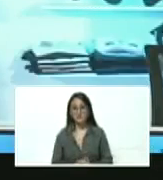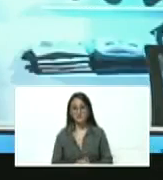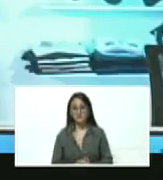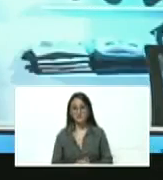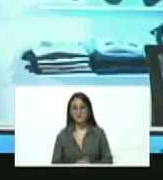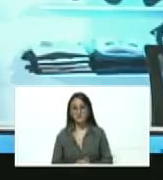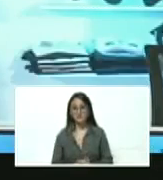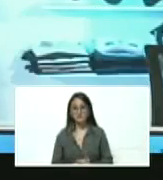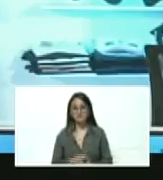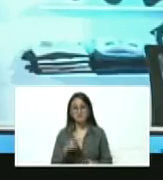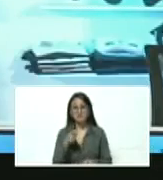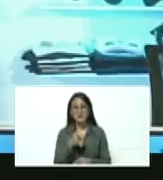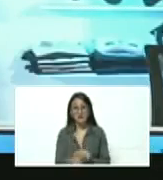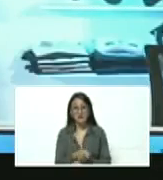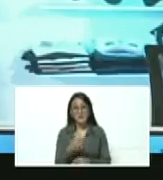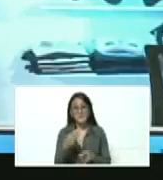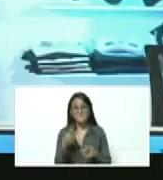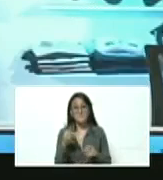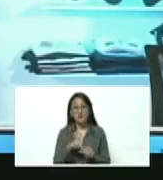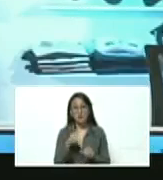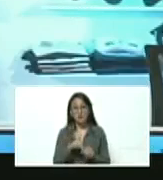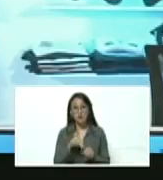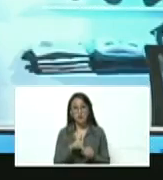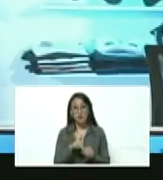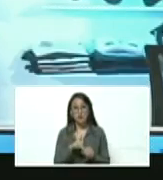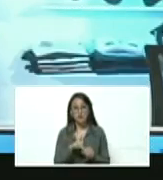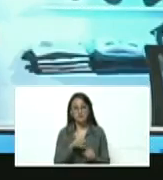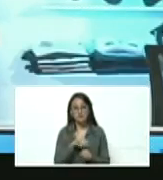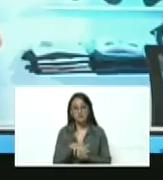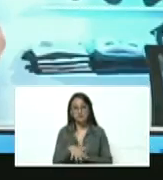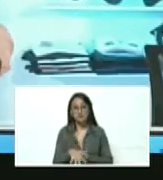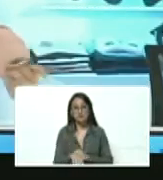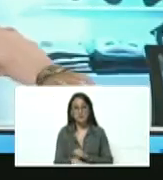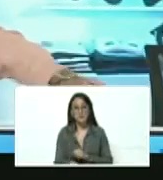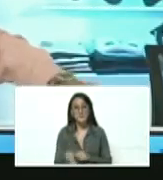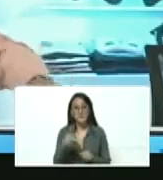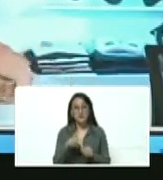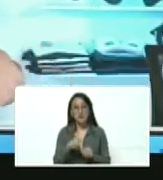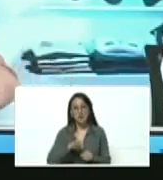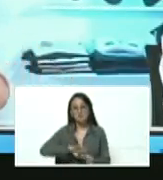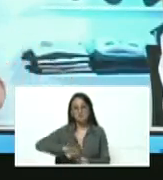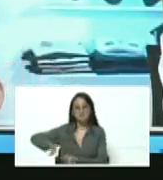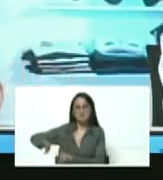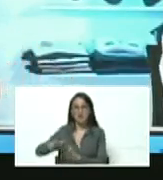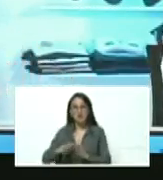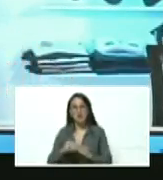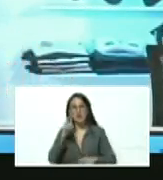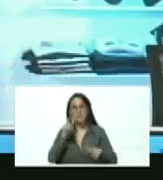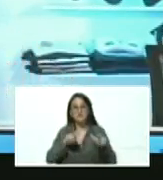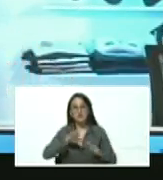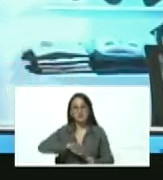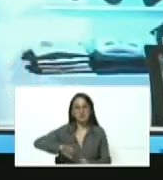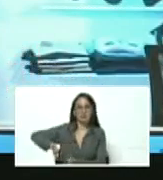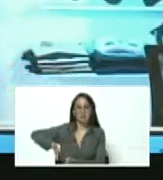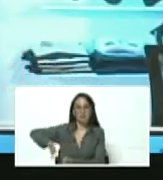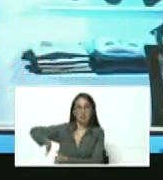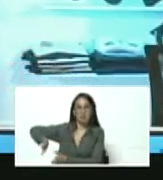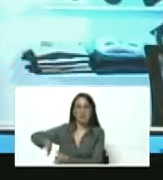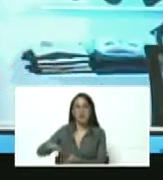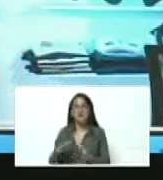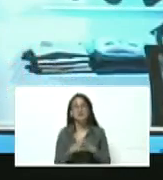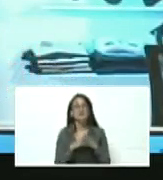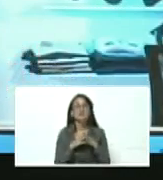Se impuso el petróleo y el chorro petrolero echó para un lado a todo el mundo. Y entonces aquí